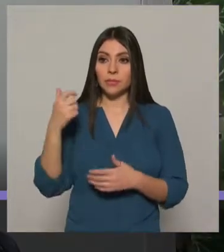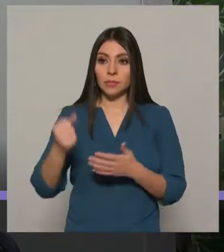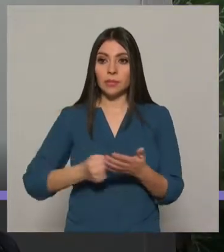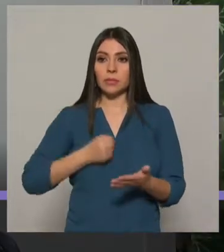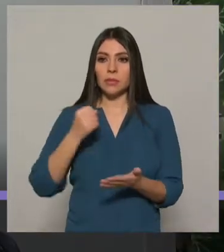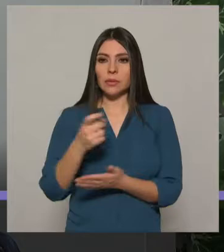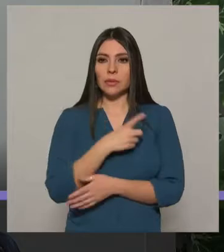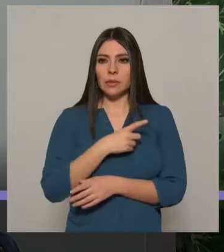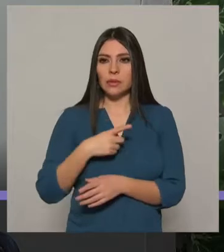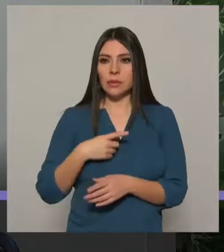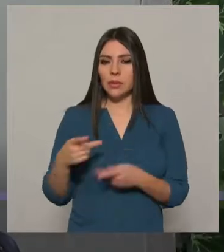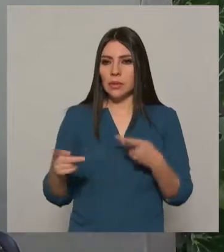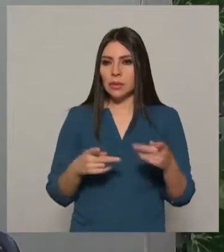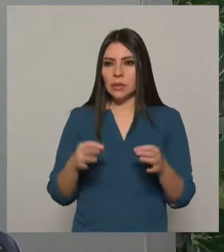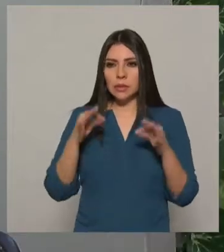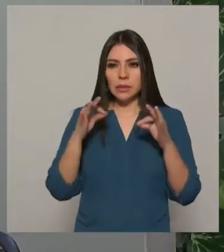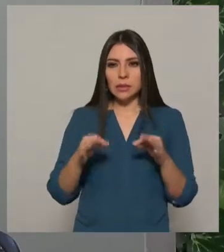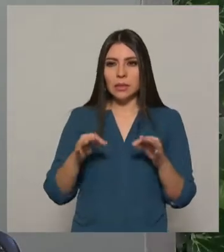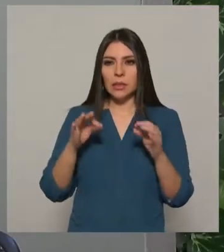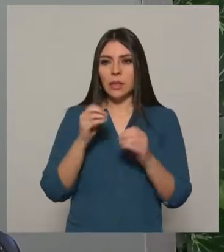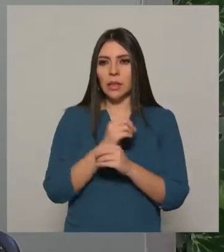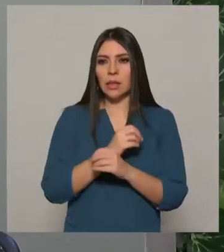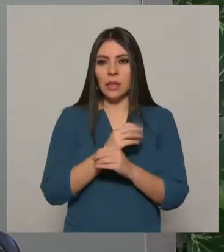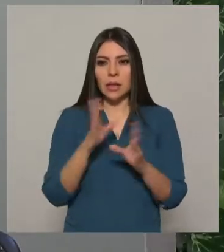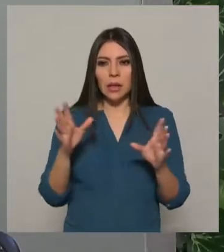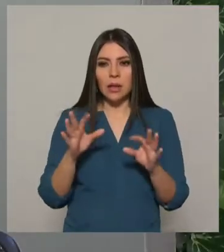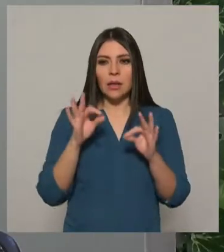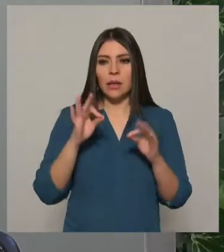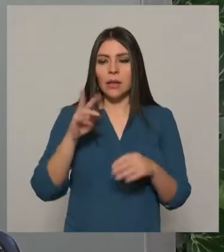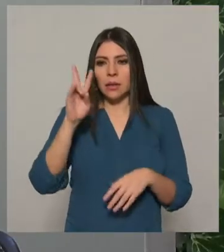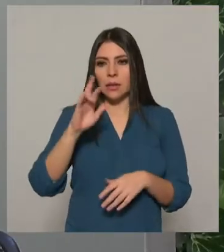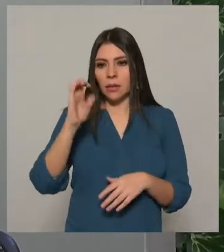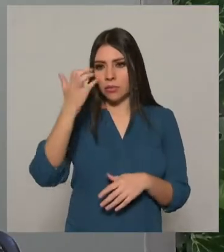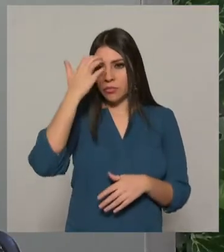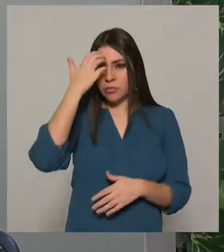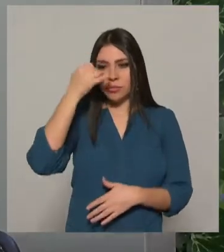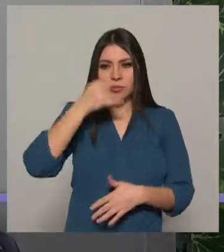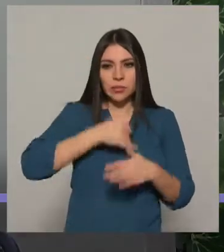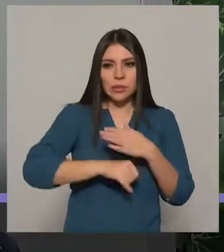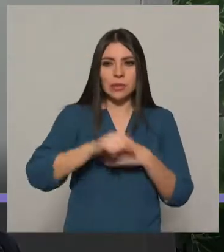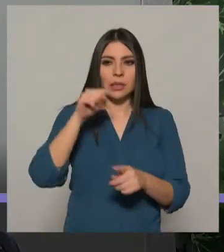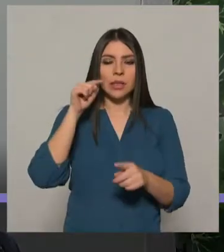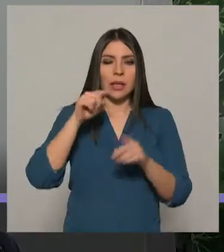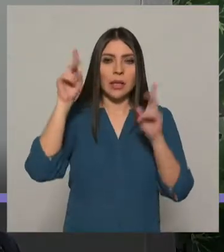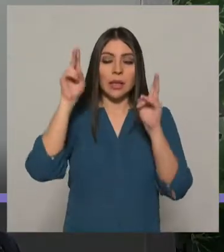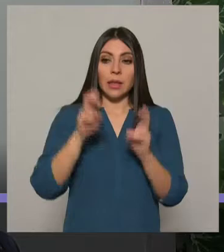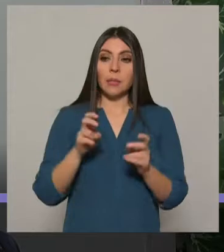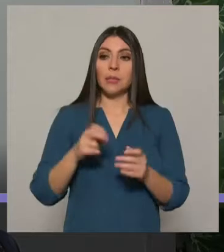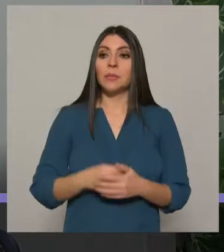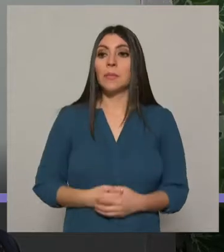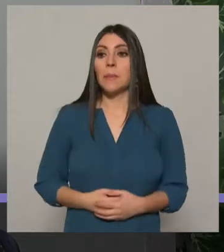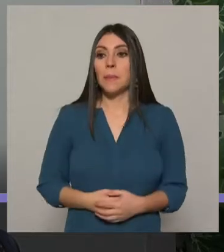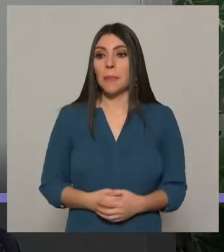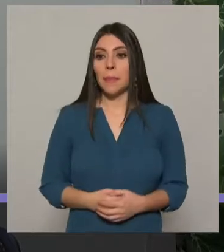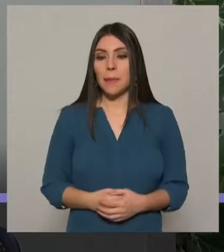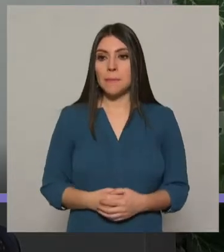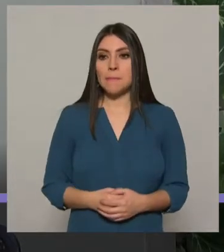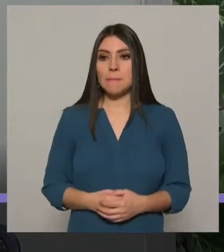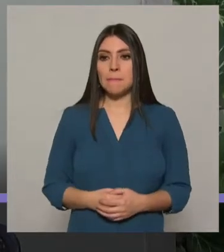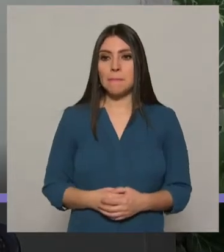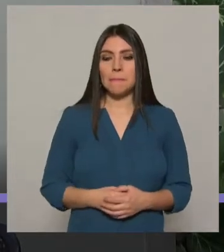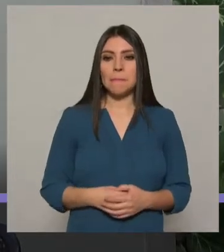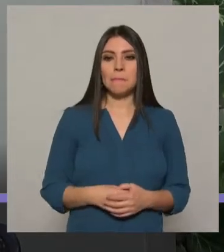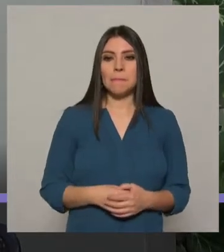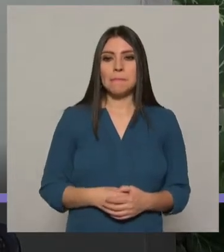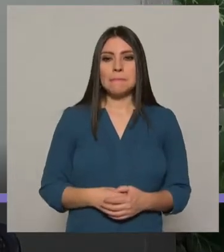técnica específica y bajo un rigor verdaderamente de conocimiento sobre el tema. Yo creo que caer en lugares